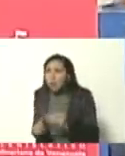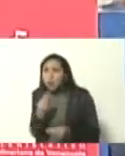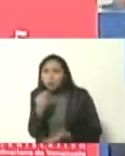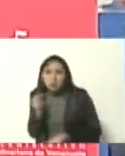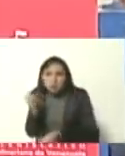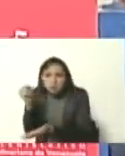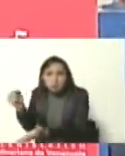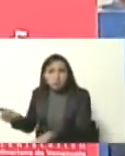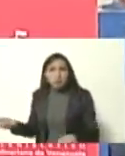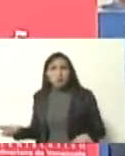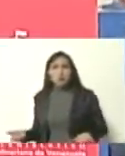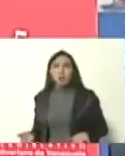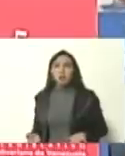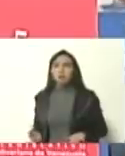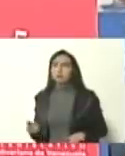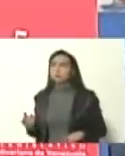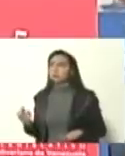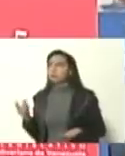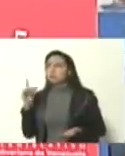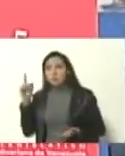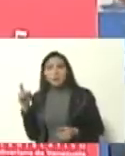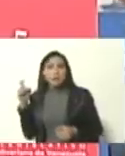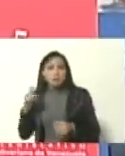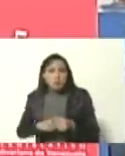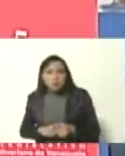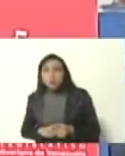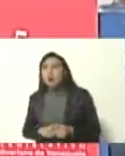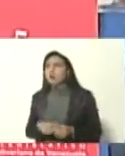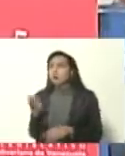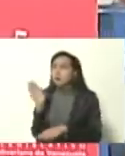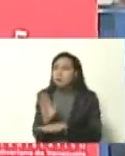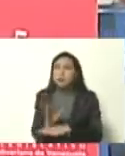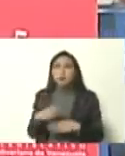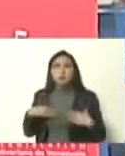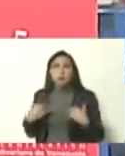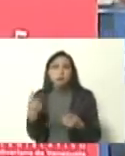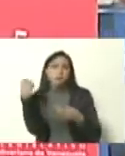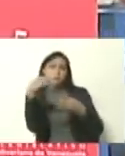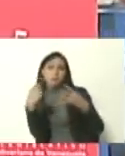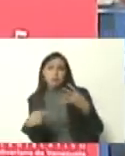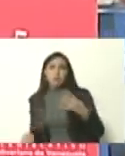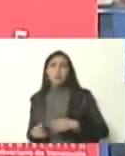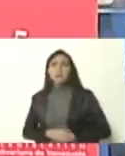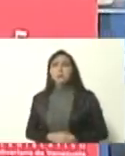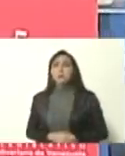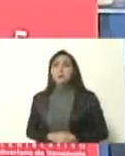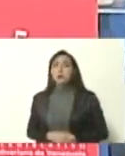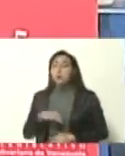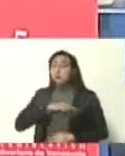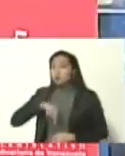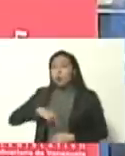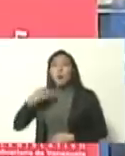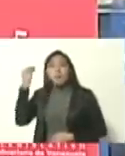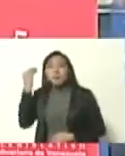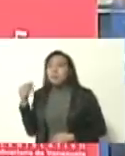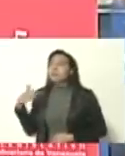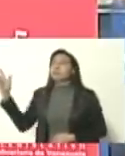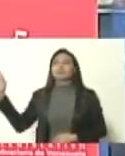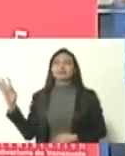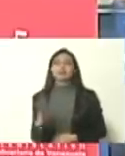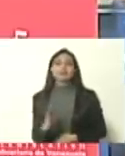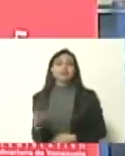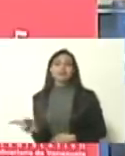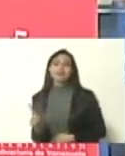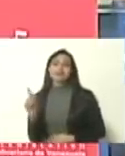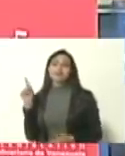para inscribirlos en el seguro HSM, dotación de uniformes, etcétera. Y, claro, pensábamos que ahí sí iban a venir, y ni así